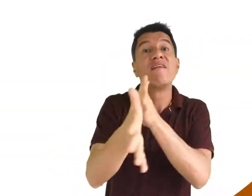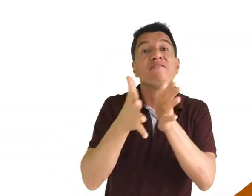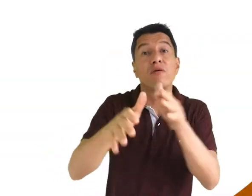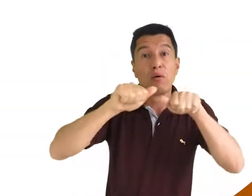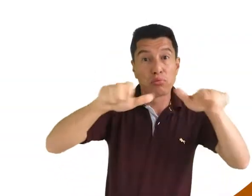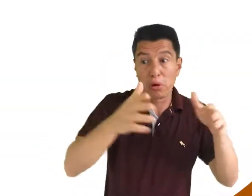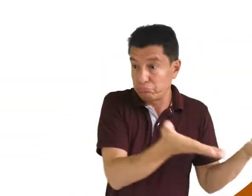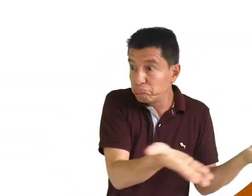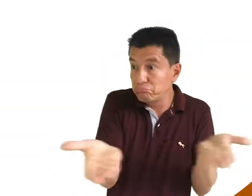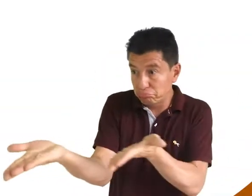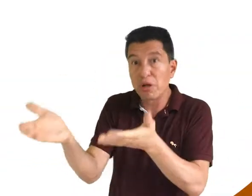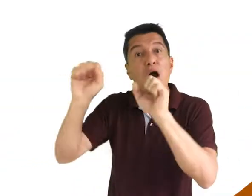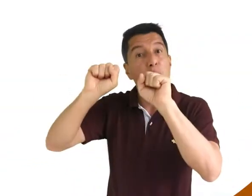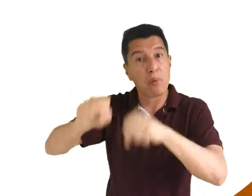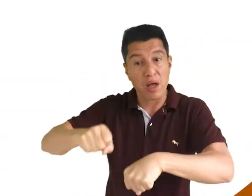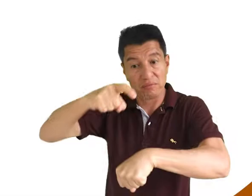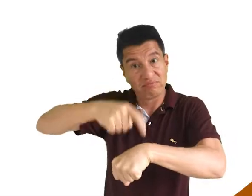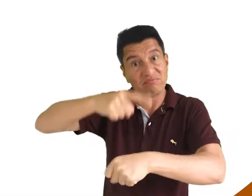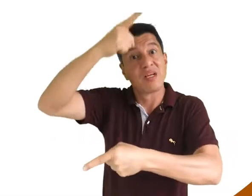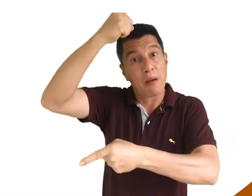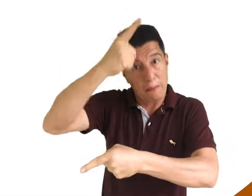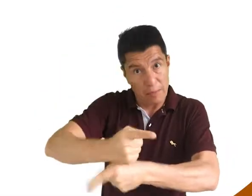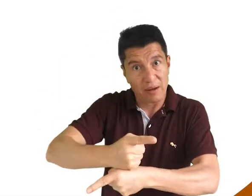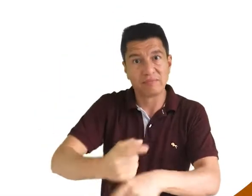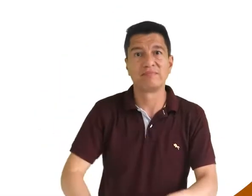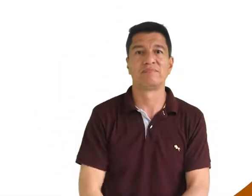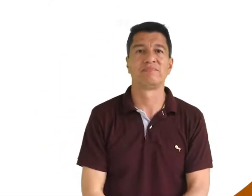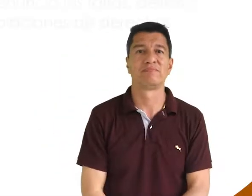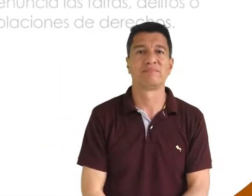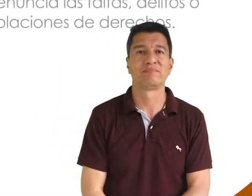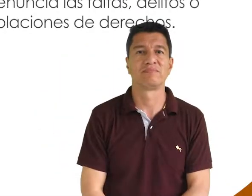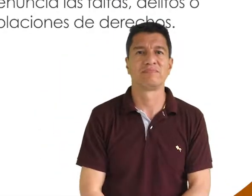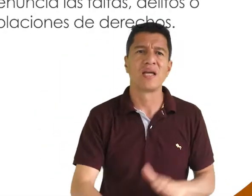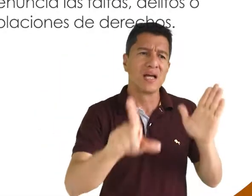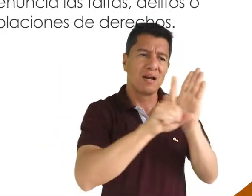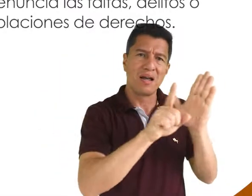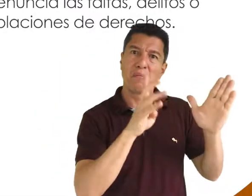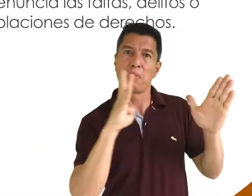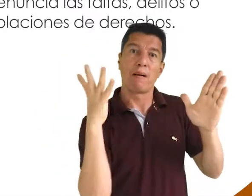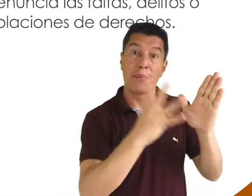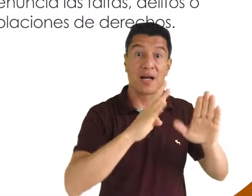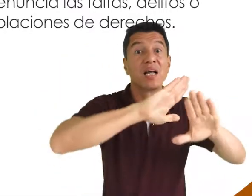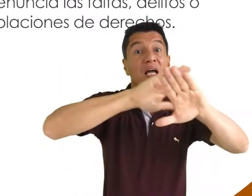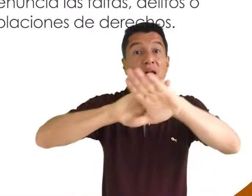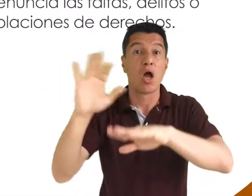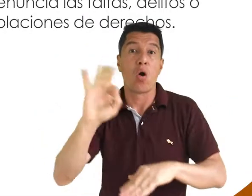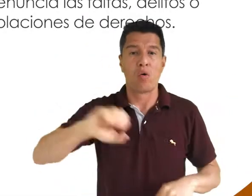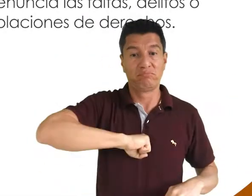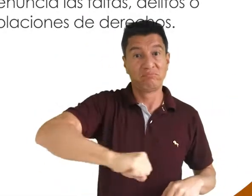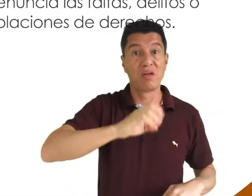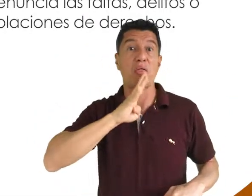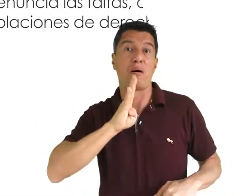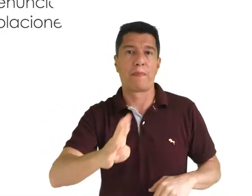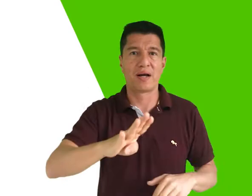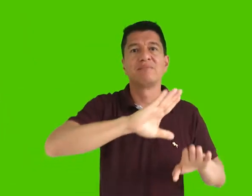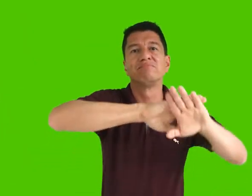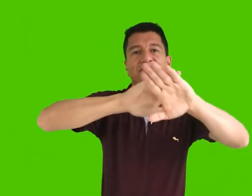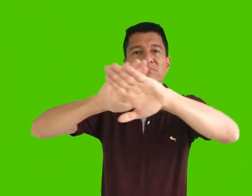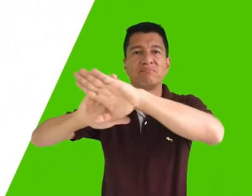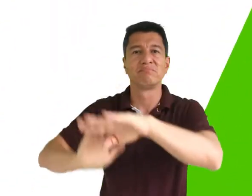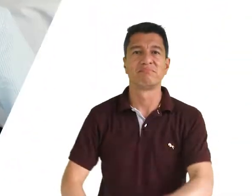información pública completa, veraz y oportuna. Denuncia las faltas, delitos o violaciones de